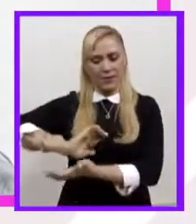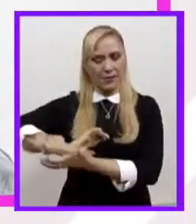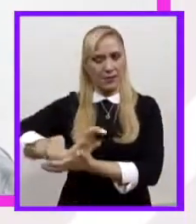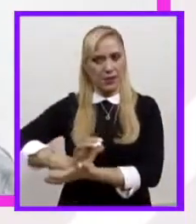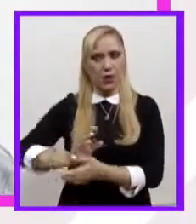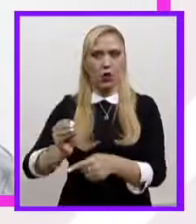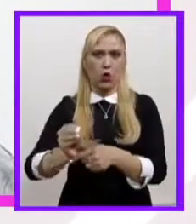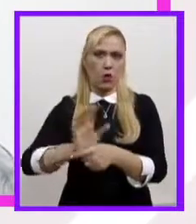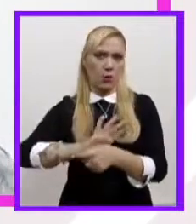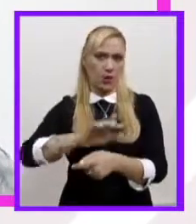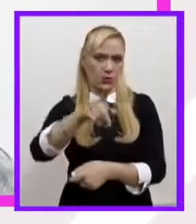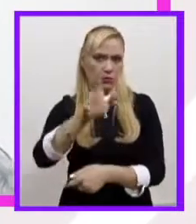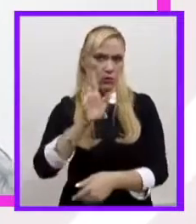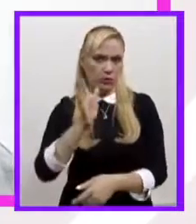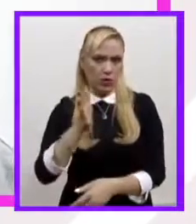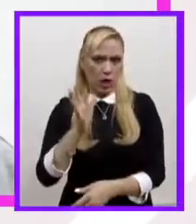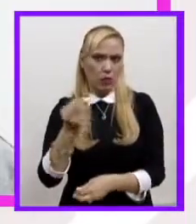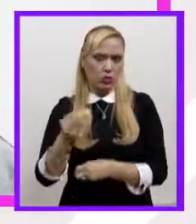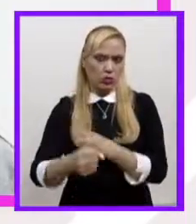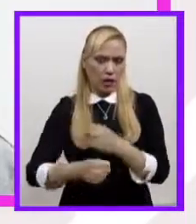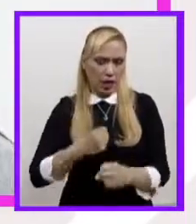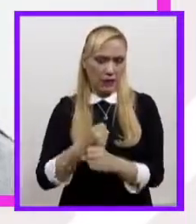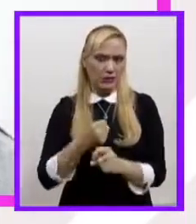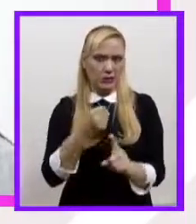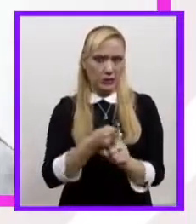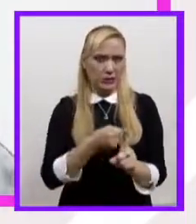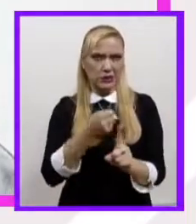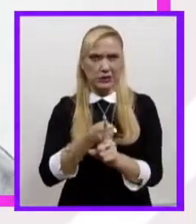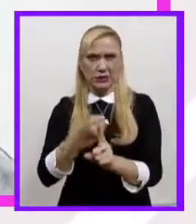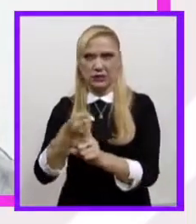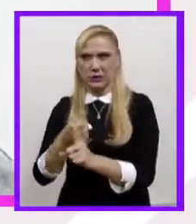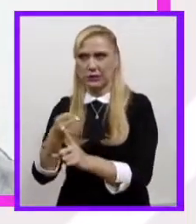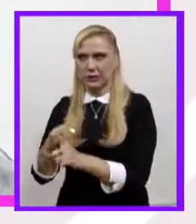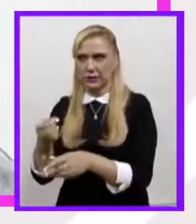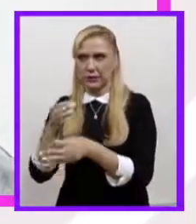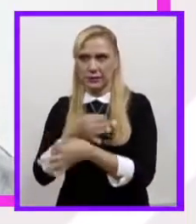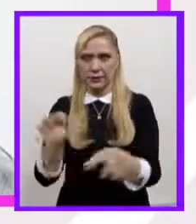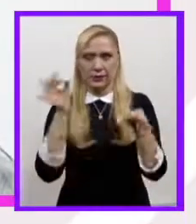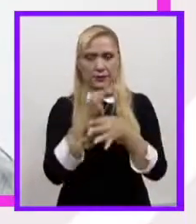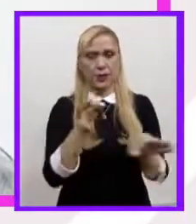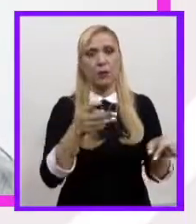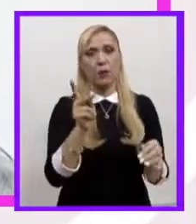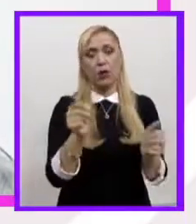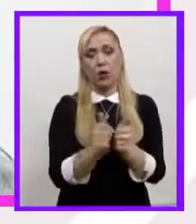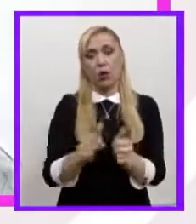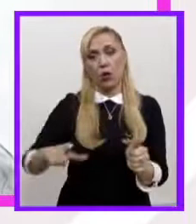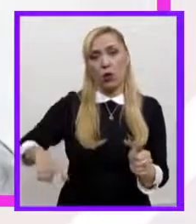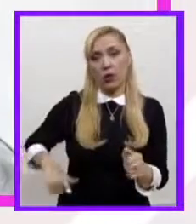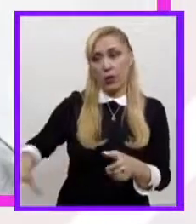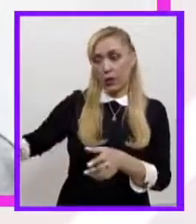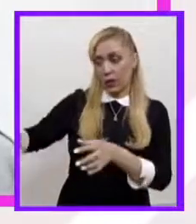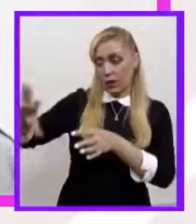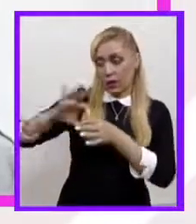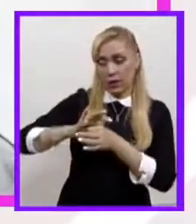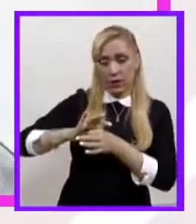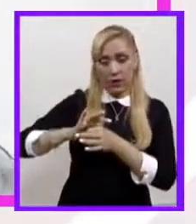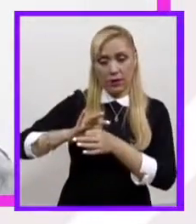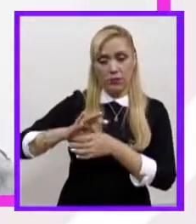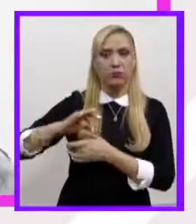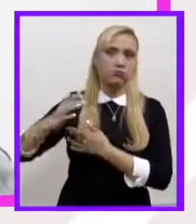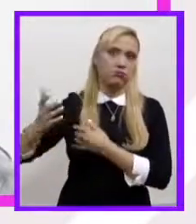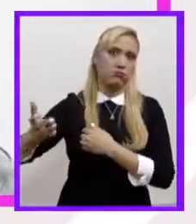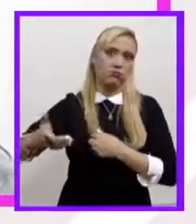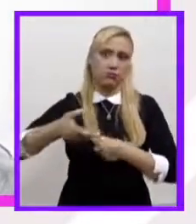años ha dado esa batalla, pero ahora con el acompañamiento de instituciones gubernamentales que regulan todos